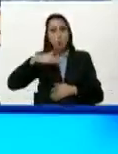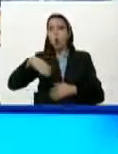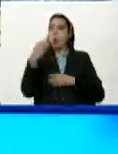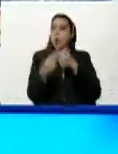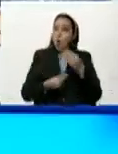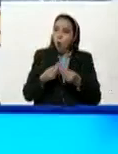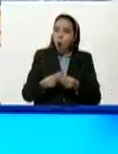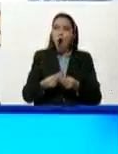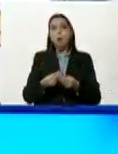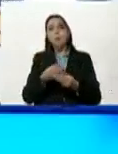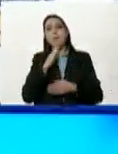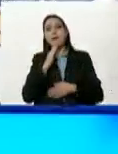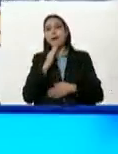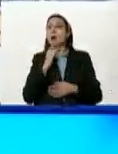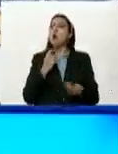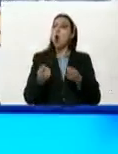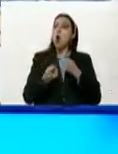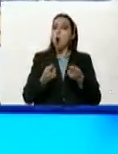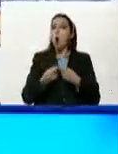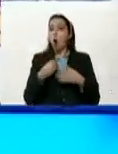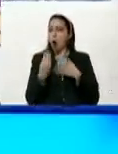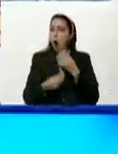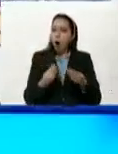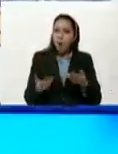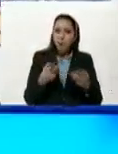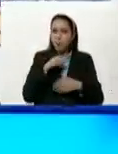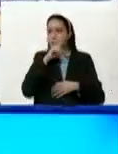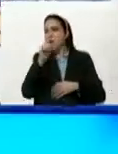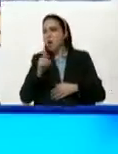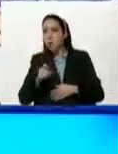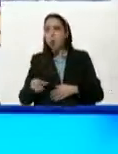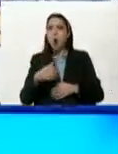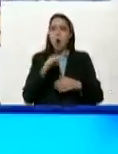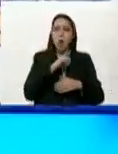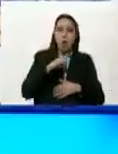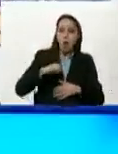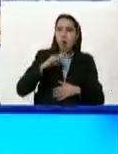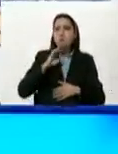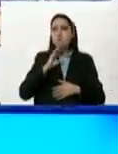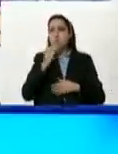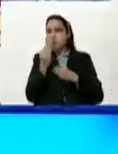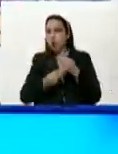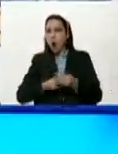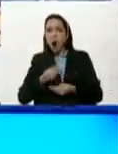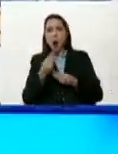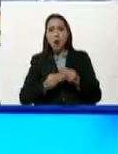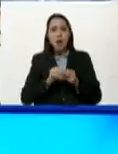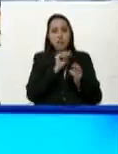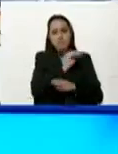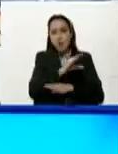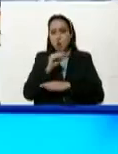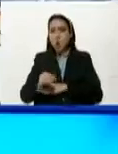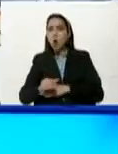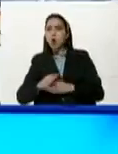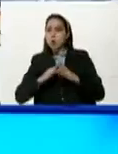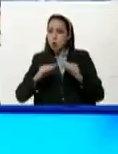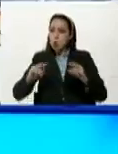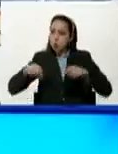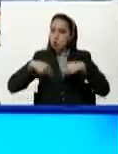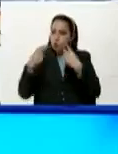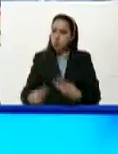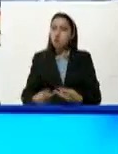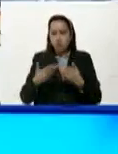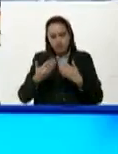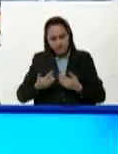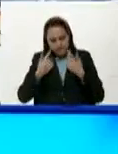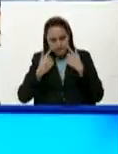comportó la banca pública cómo se comportó la banca privada cómo va el proceso de represión señora vicepresidenta